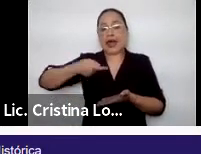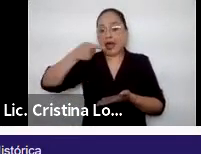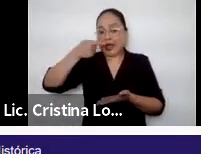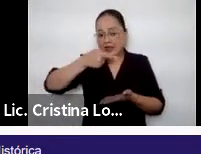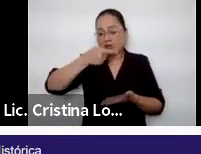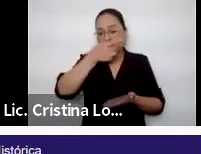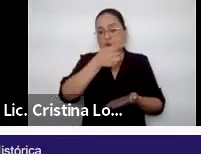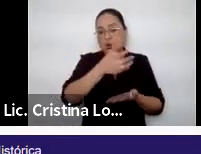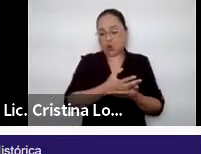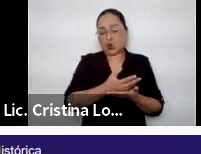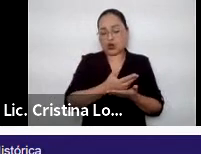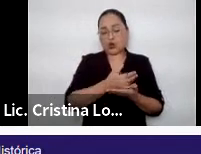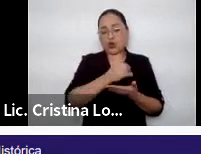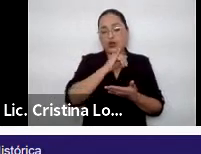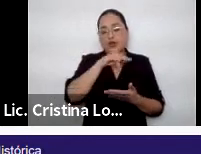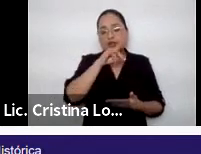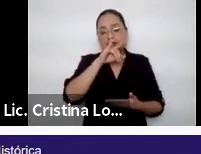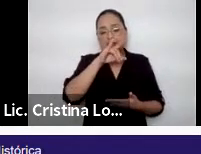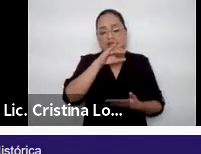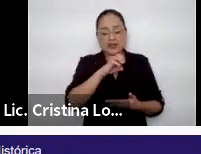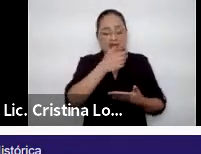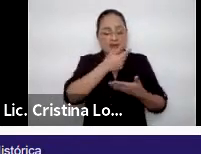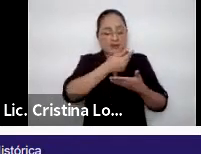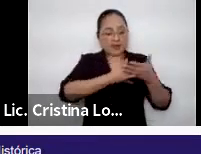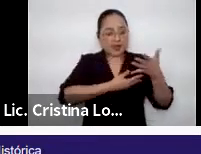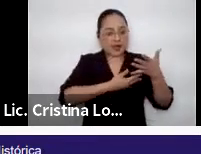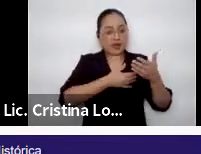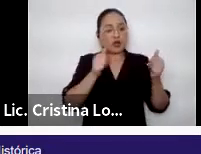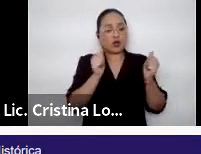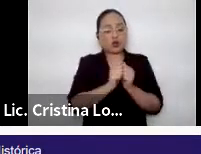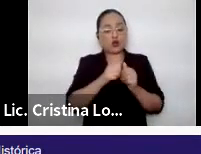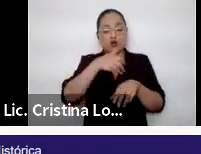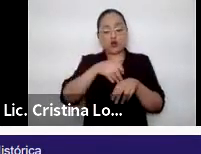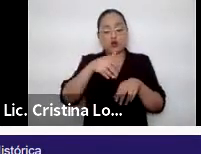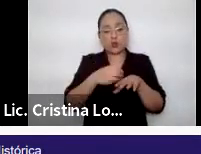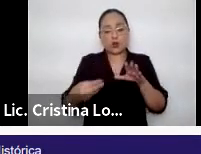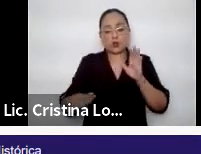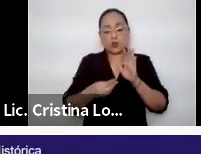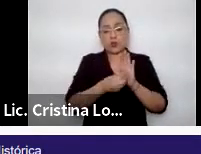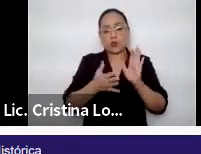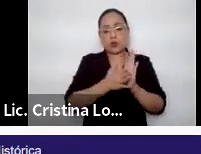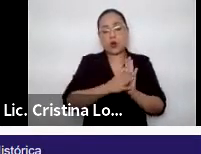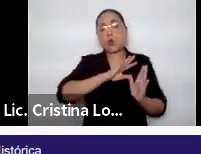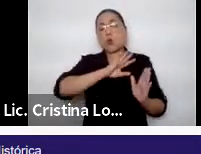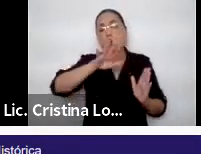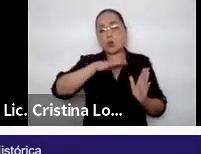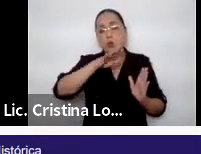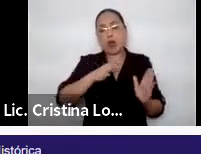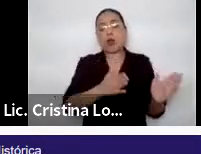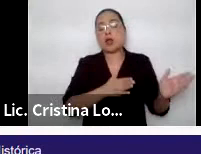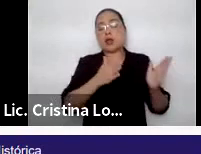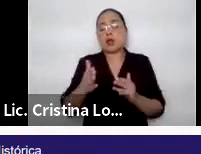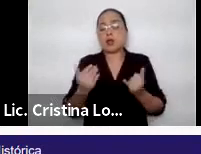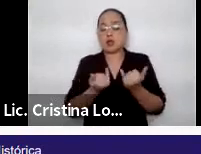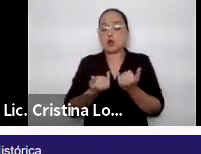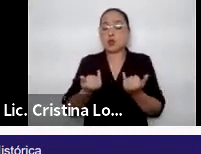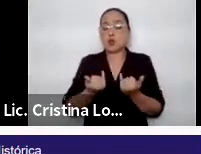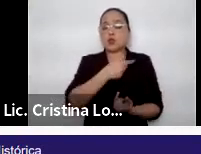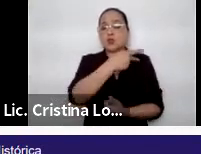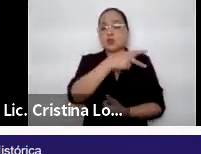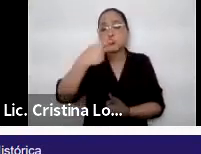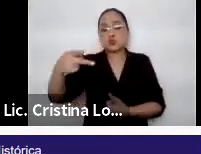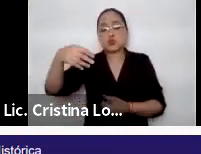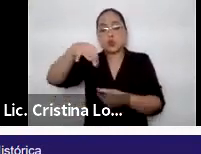podemos buscar este índice de sentencias con el número de identificación. También tenemos índice de votos. Esto es por